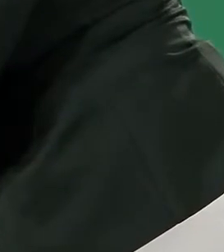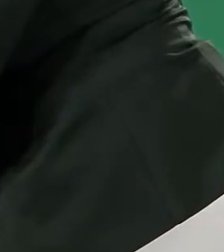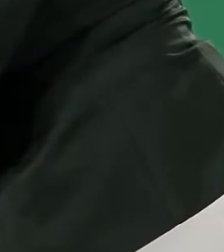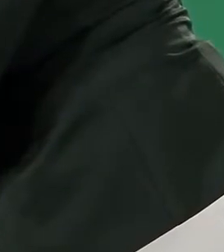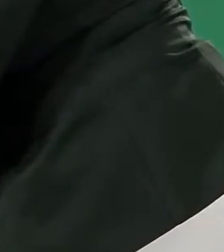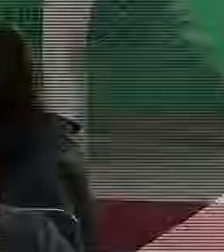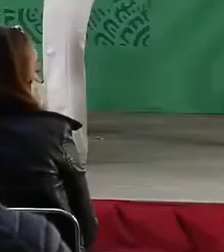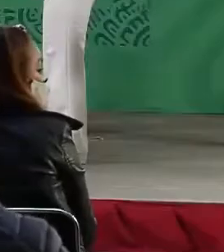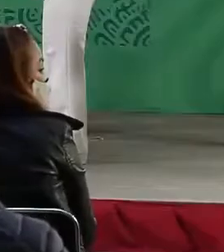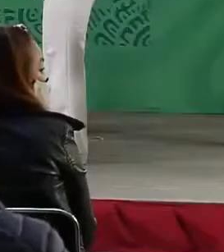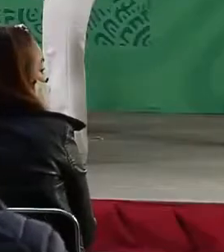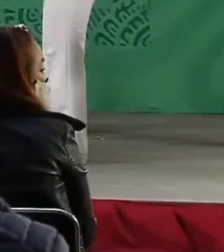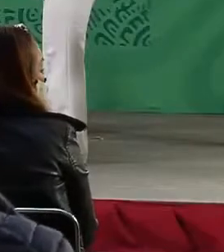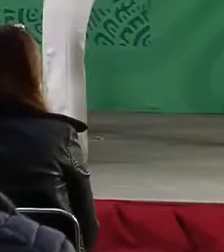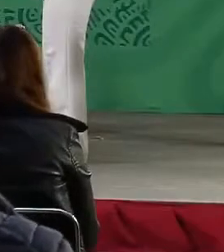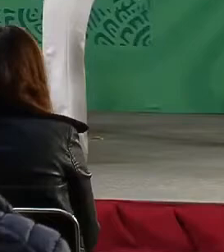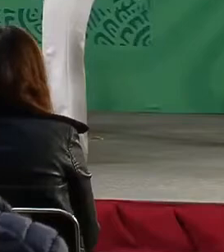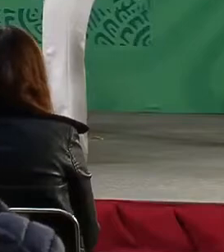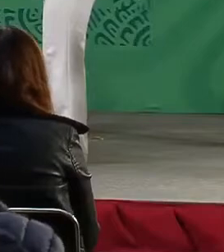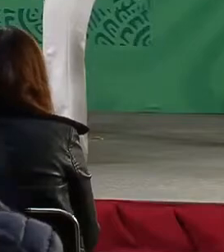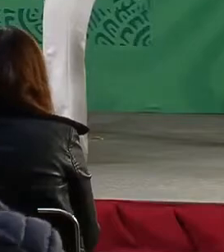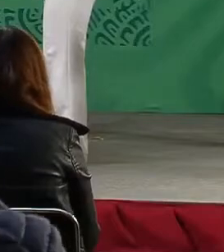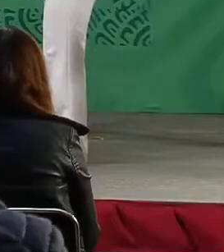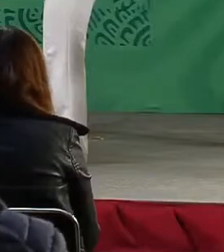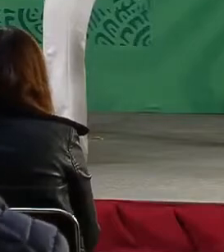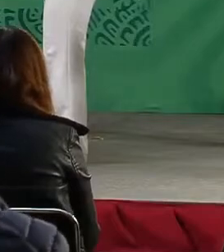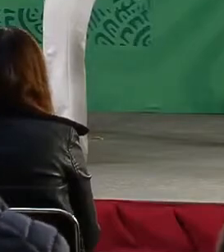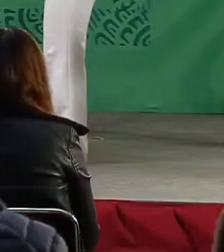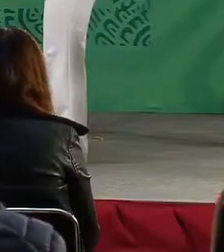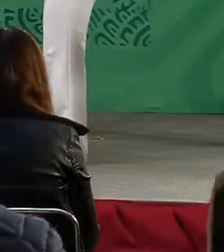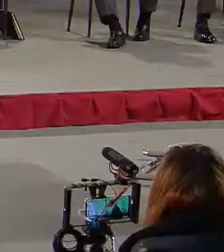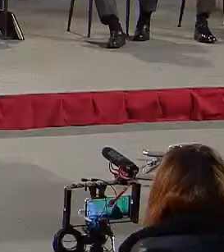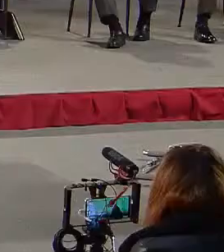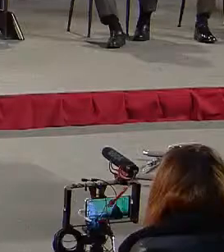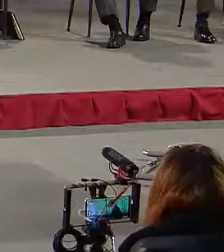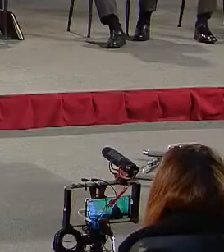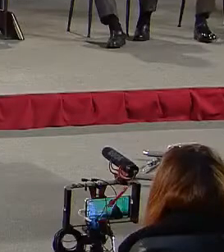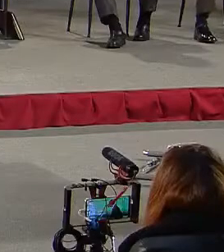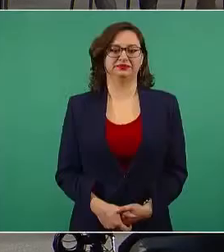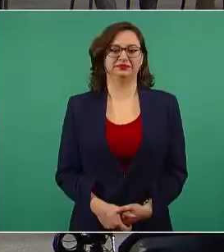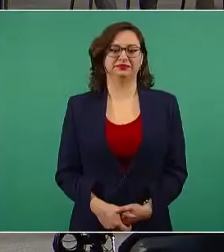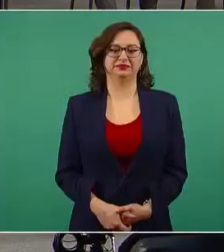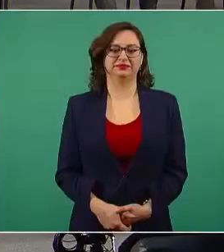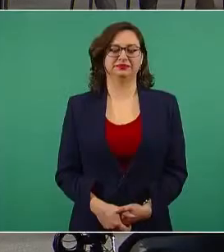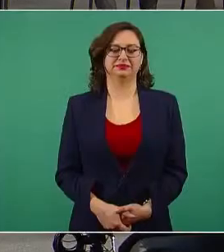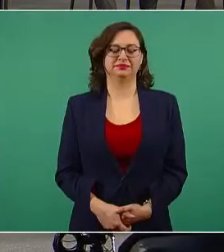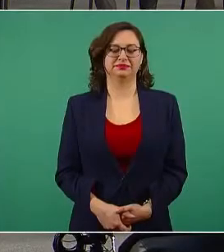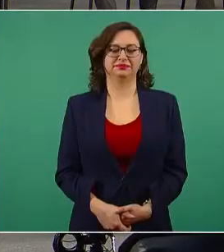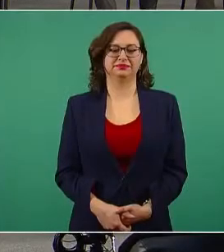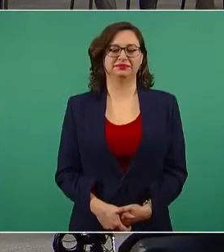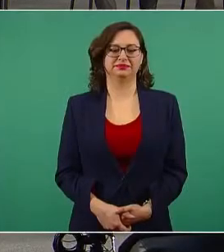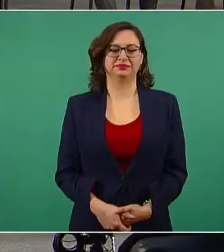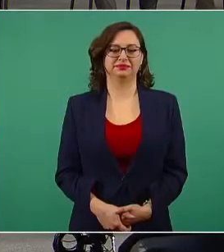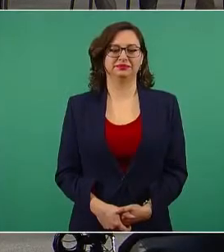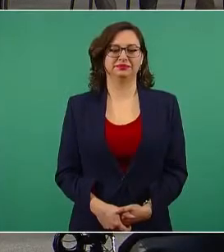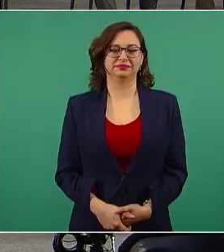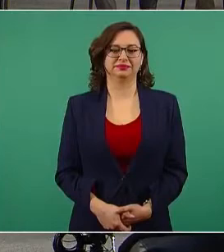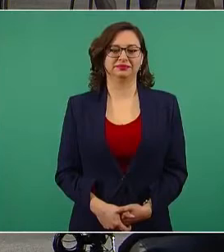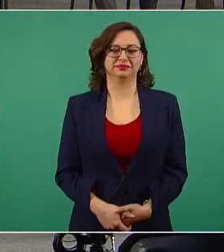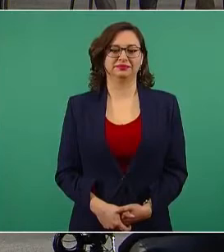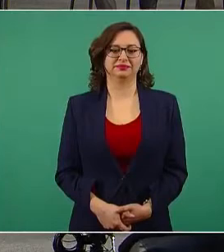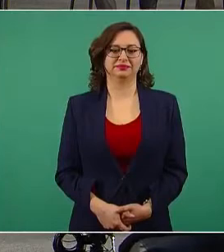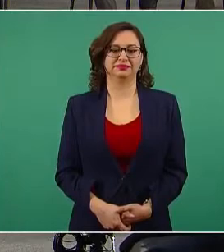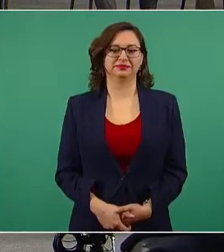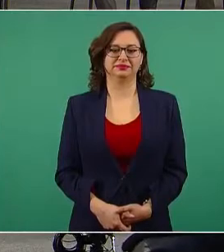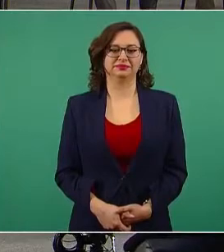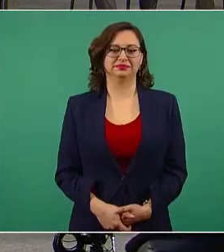pasar al espacio de vigilancia durante 30 minutos para vigilar que justamente no tenga ninguna